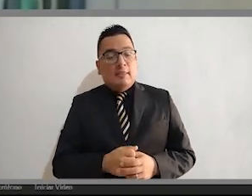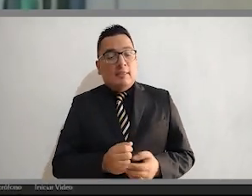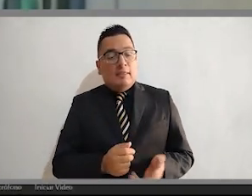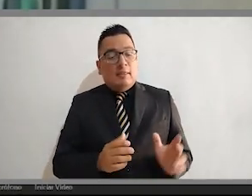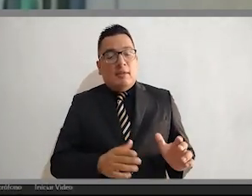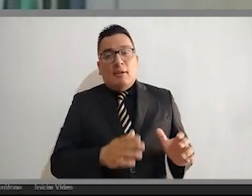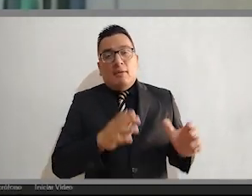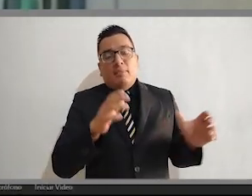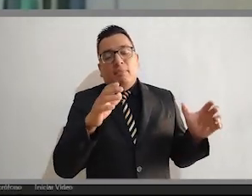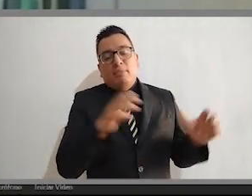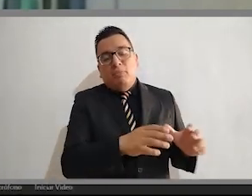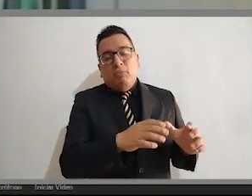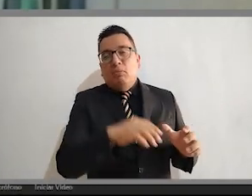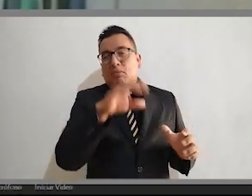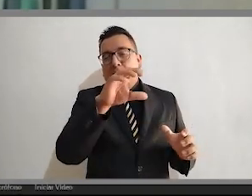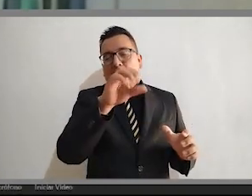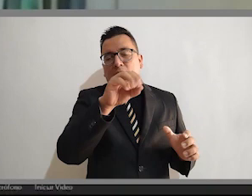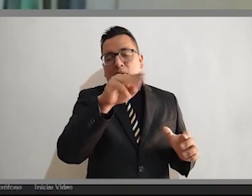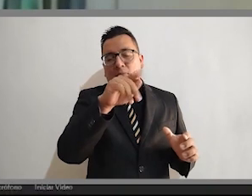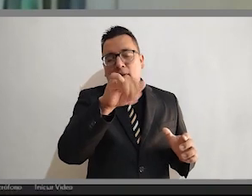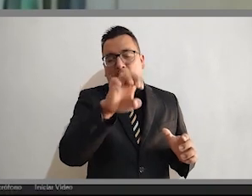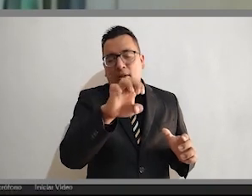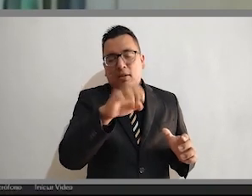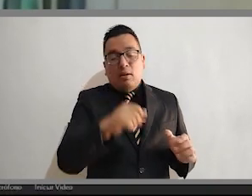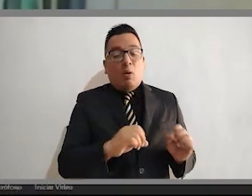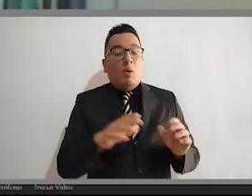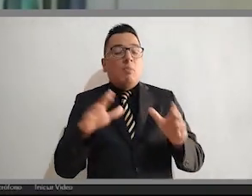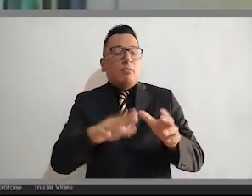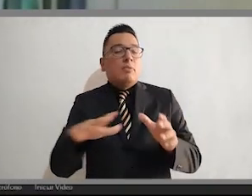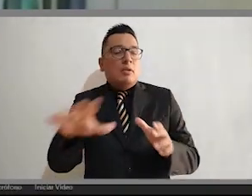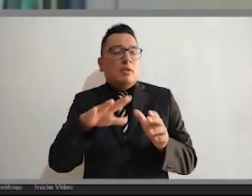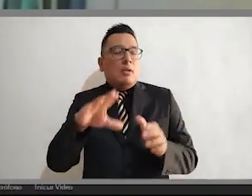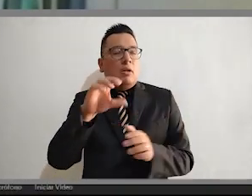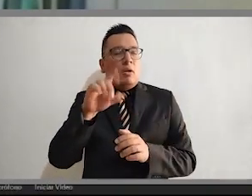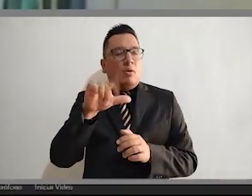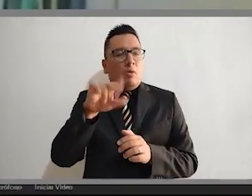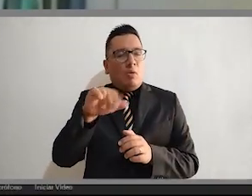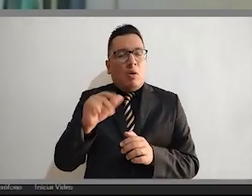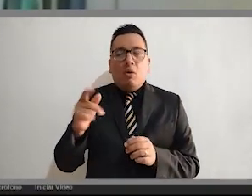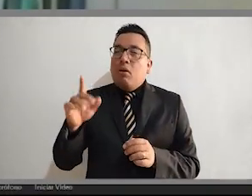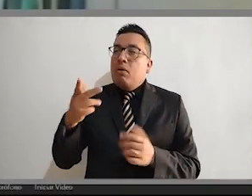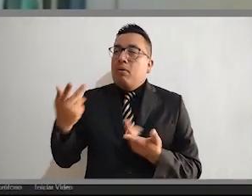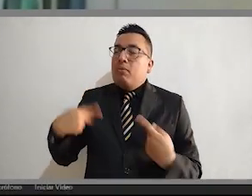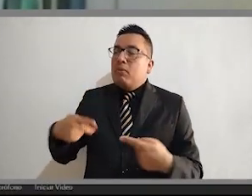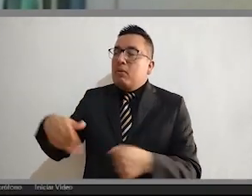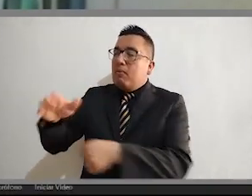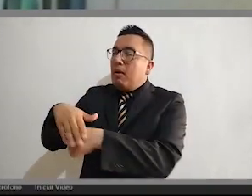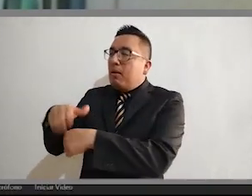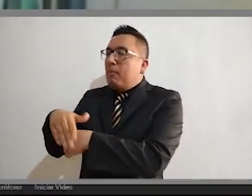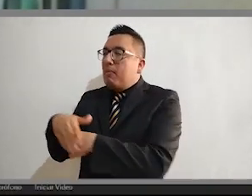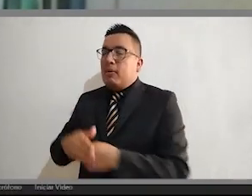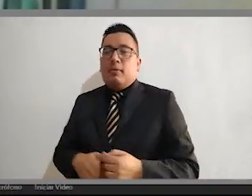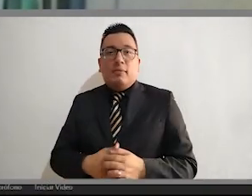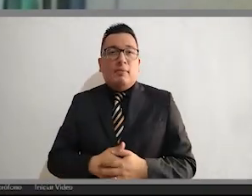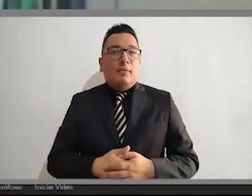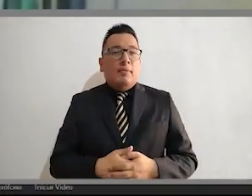los comités, las mujeres que forman parte de las colonias, las que mueven a los vecindarios, las que